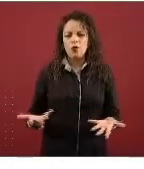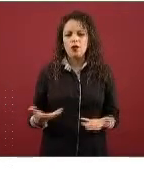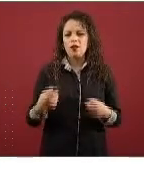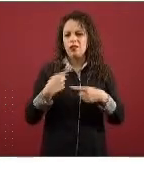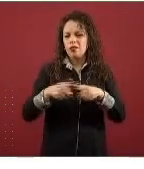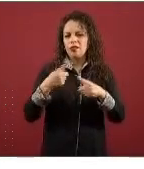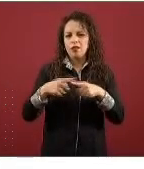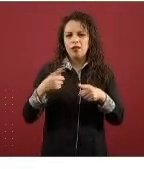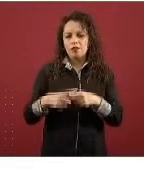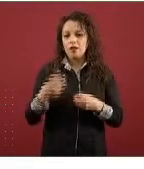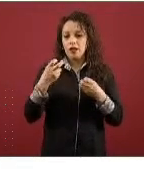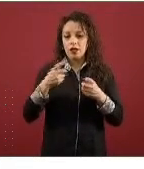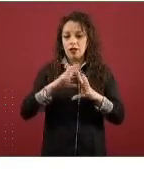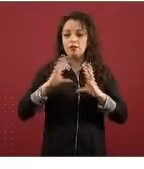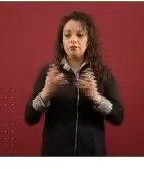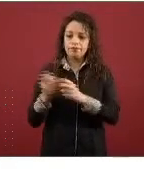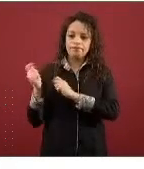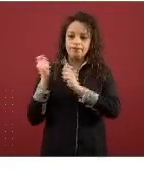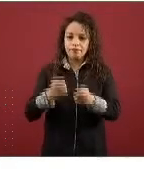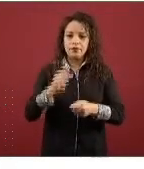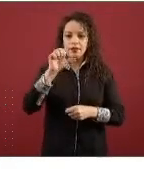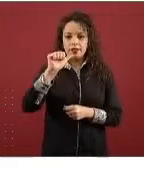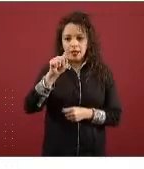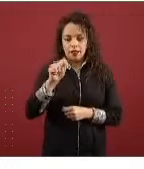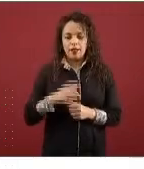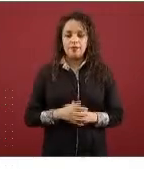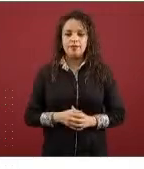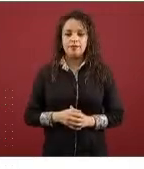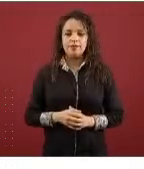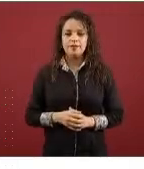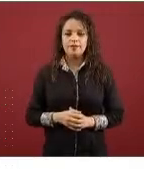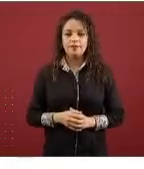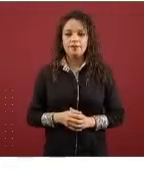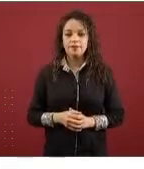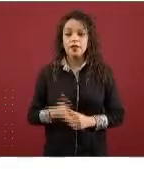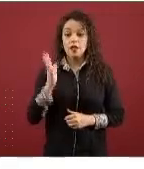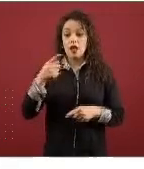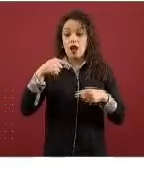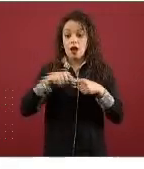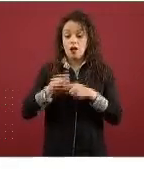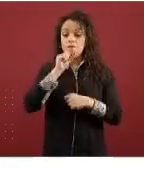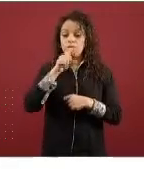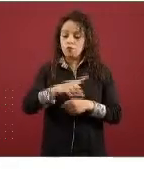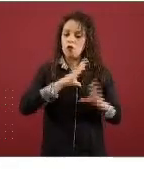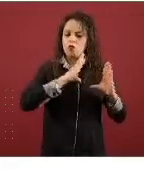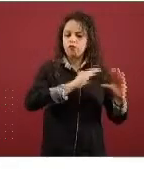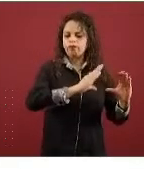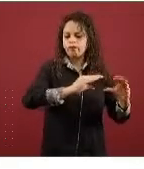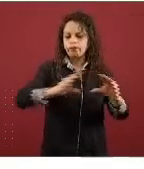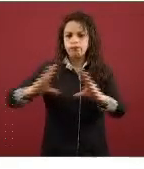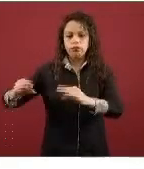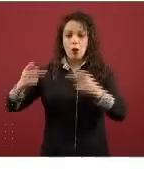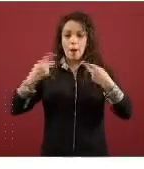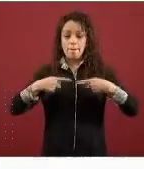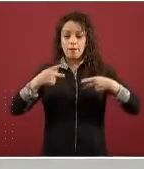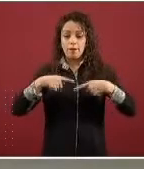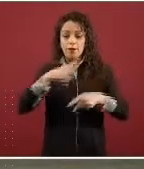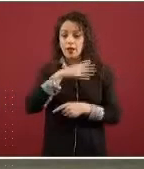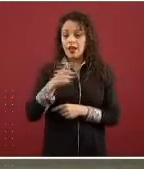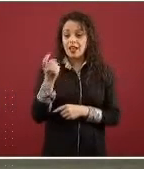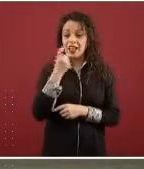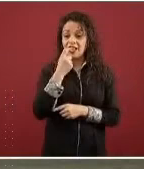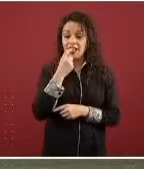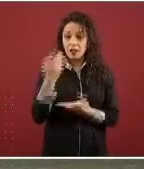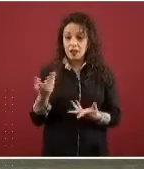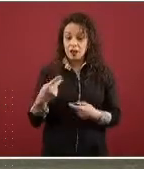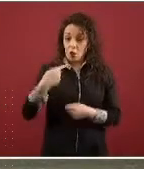recibido del SAT. También ya iniciamos el adiestramiento del personal de dentistas, de nuestros